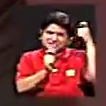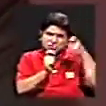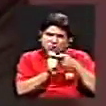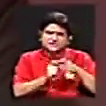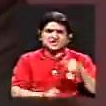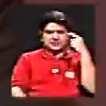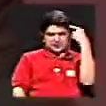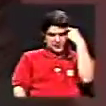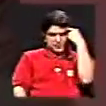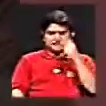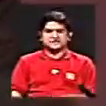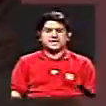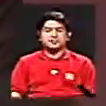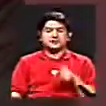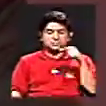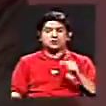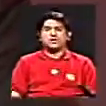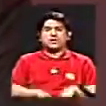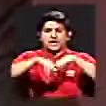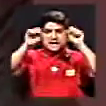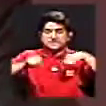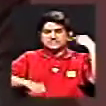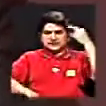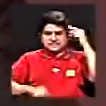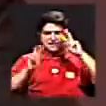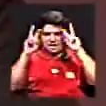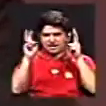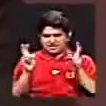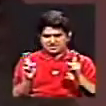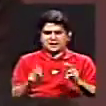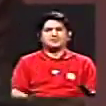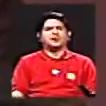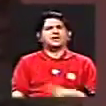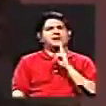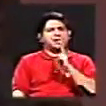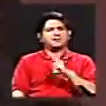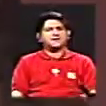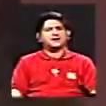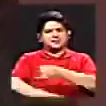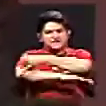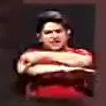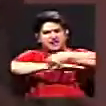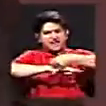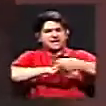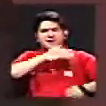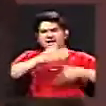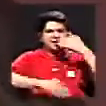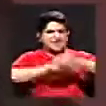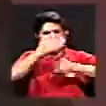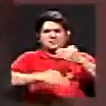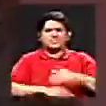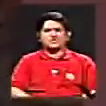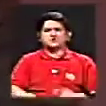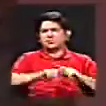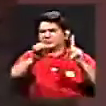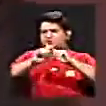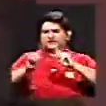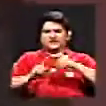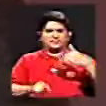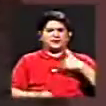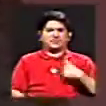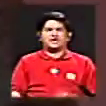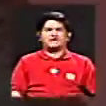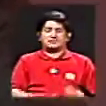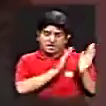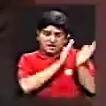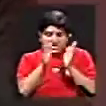a nivel del aparato estatal en estos temas. En realidad la ingeniería es muy de protocolos, de procesos, de procedimientos, de